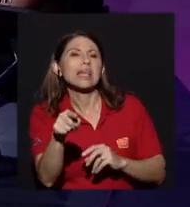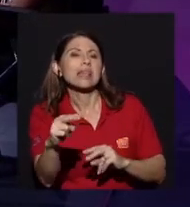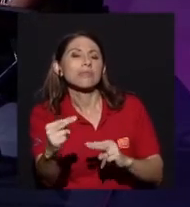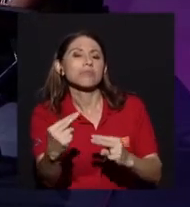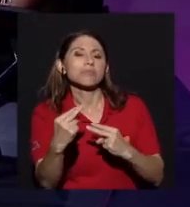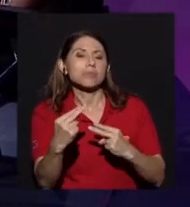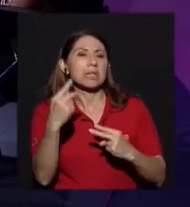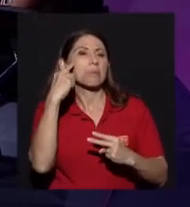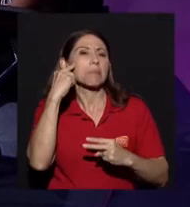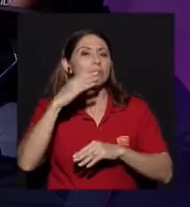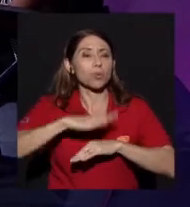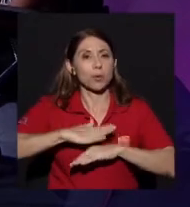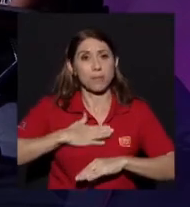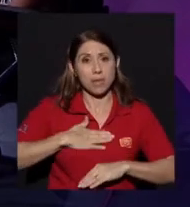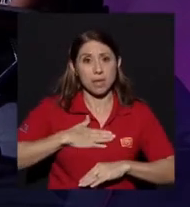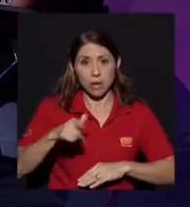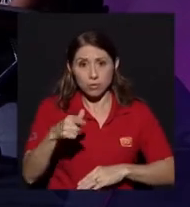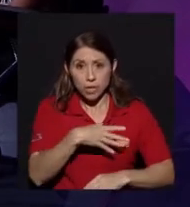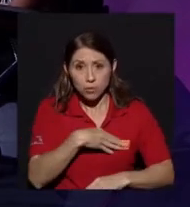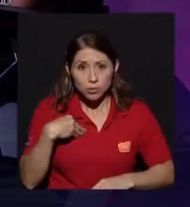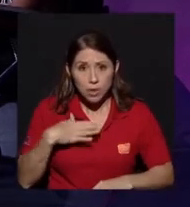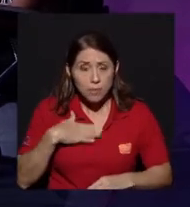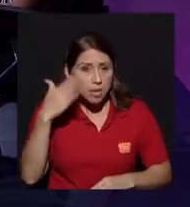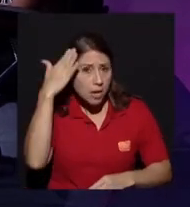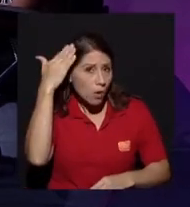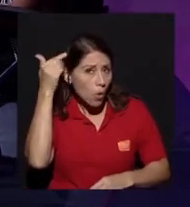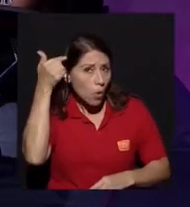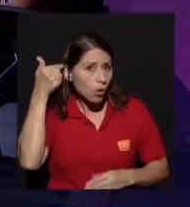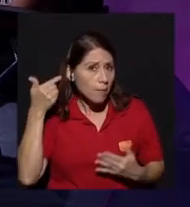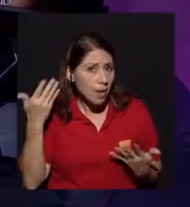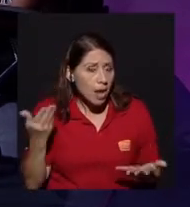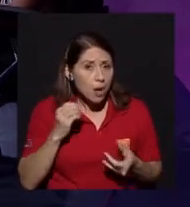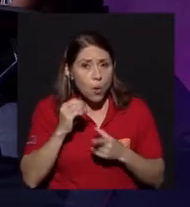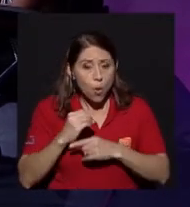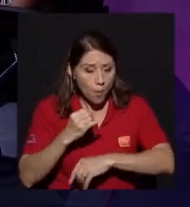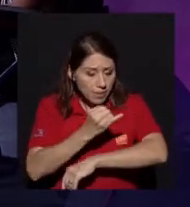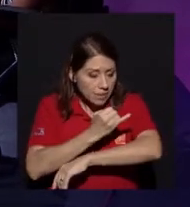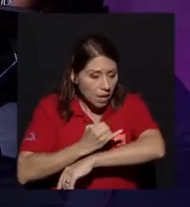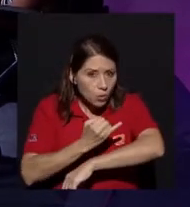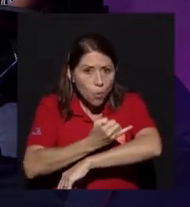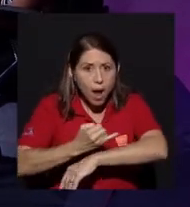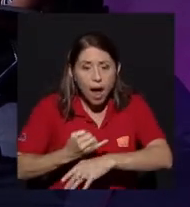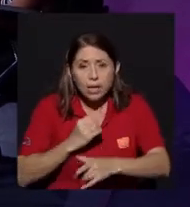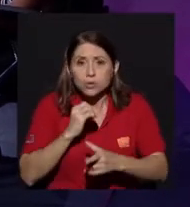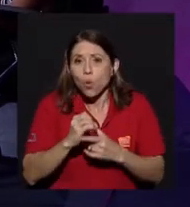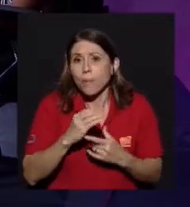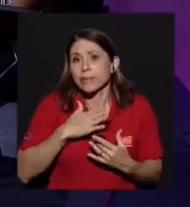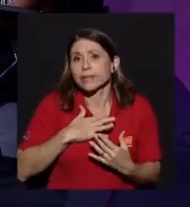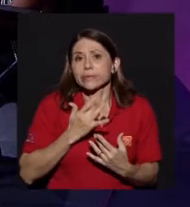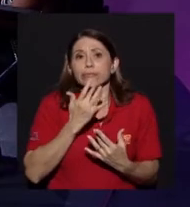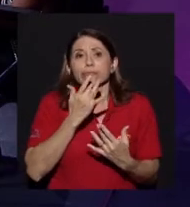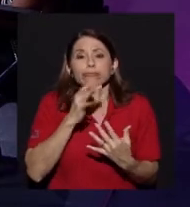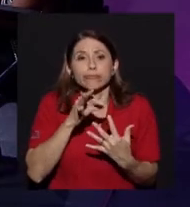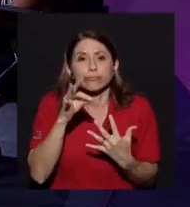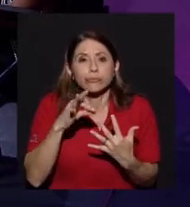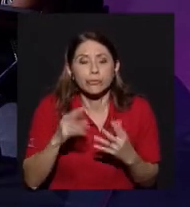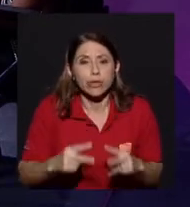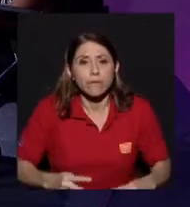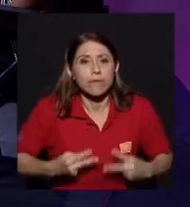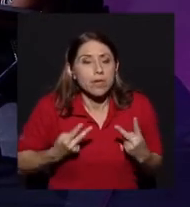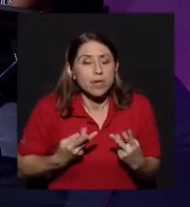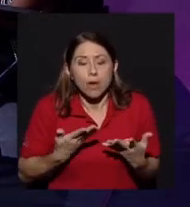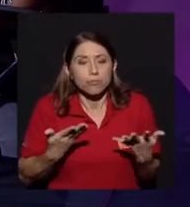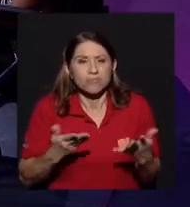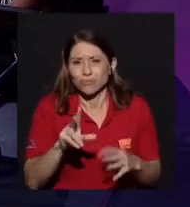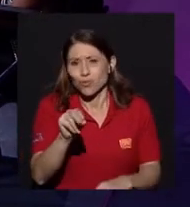sobre mí y si usted le gusta mi color de pelo o mis tatuajes o mis opciones de vida o mi orientación no no no o sea